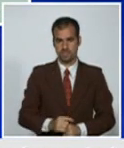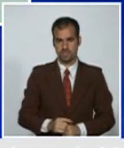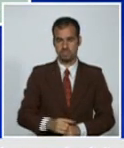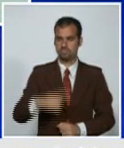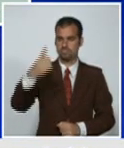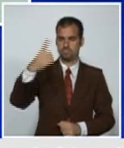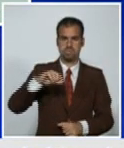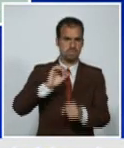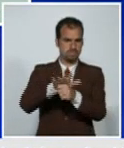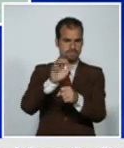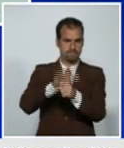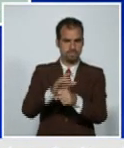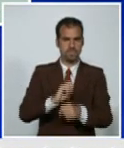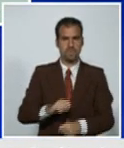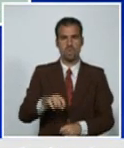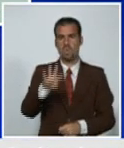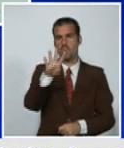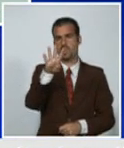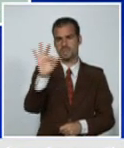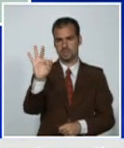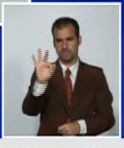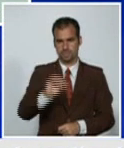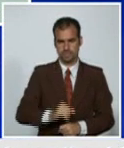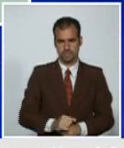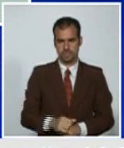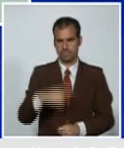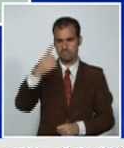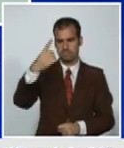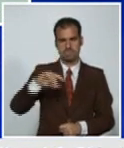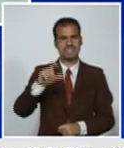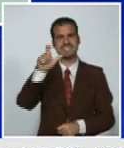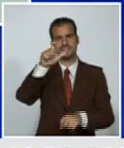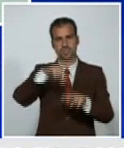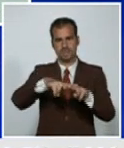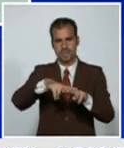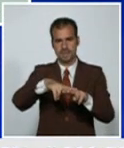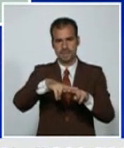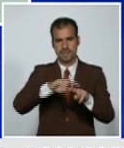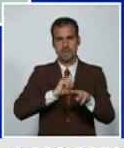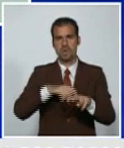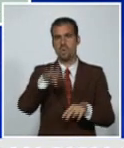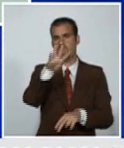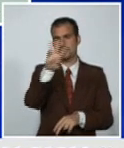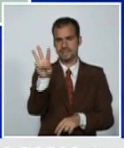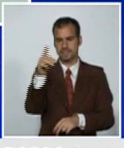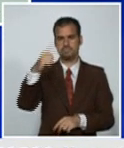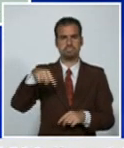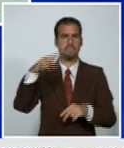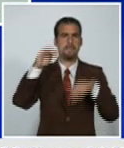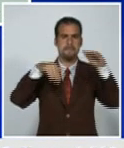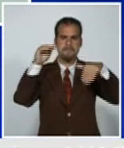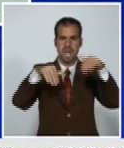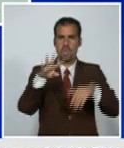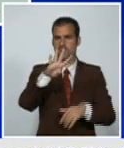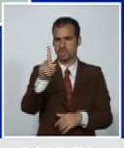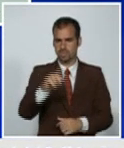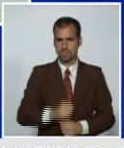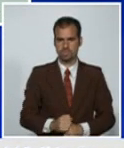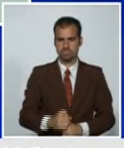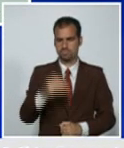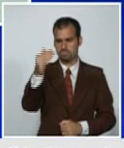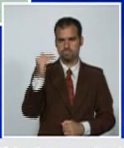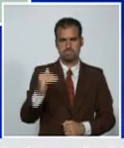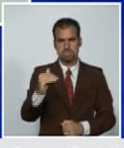Arroyo Naranjo 48, en Centro Habana 43, en Playa 41, en